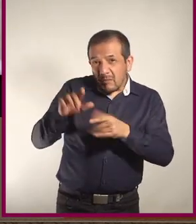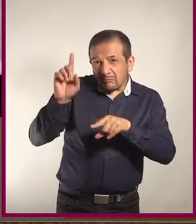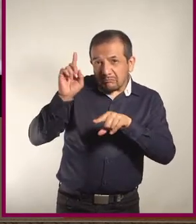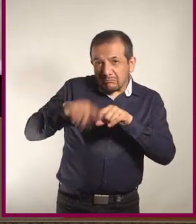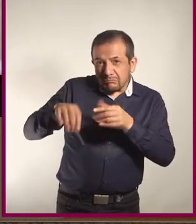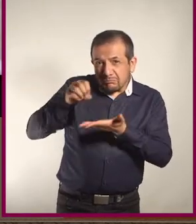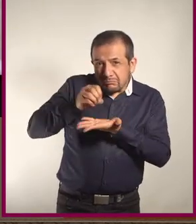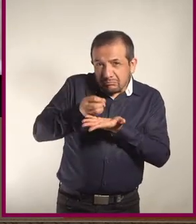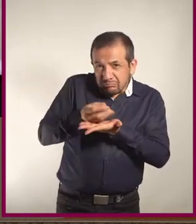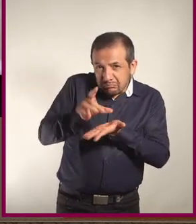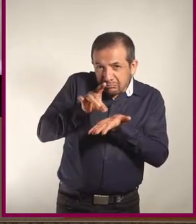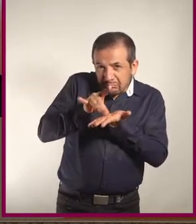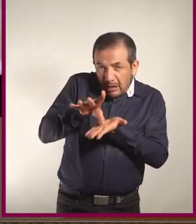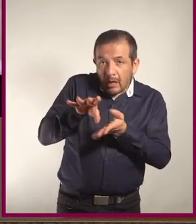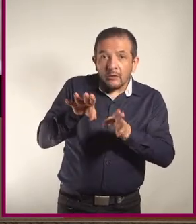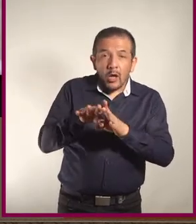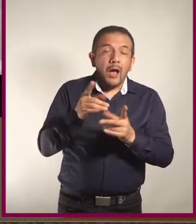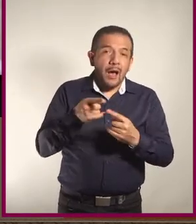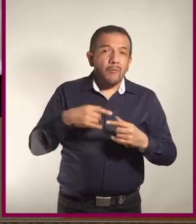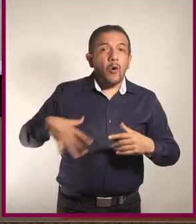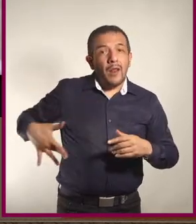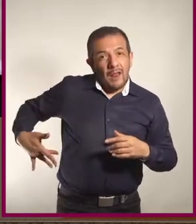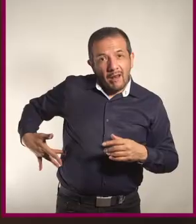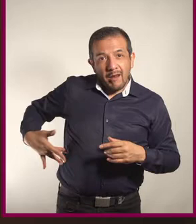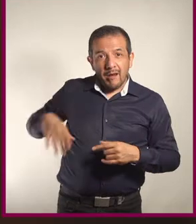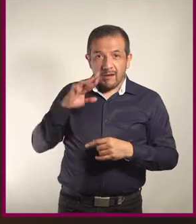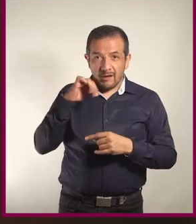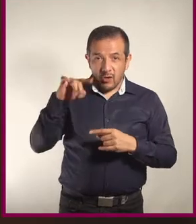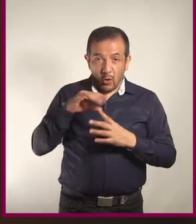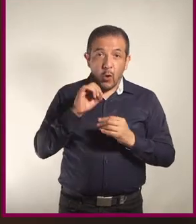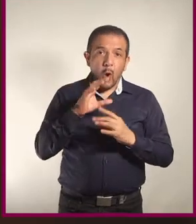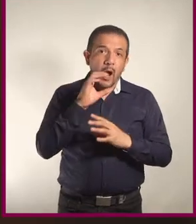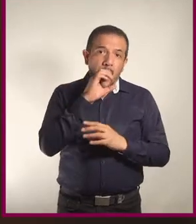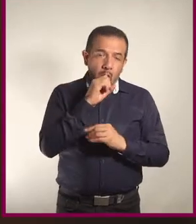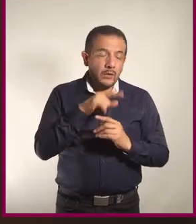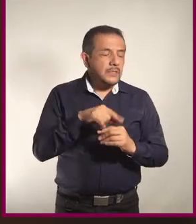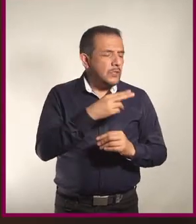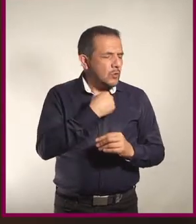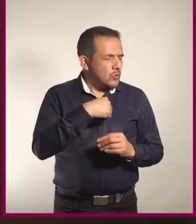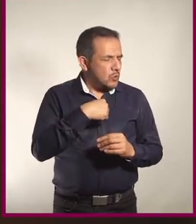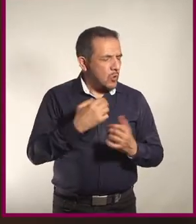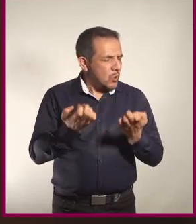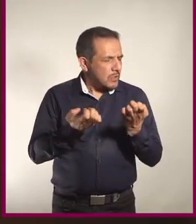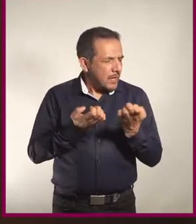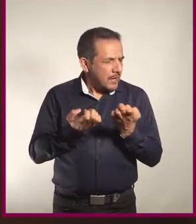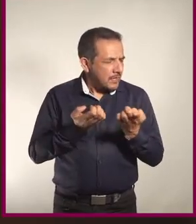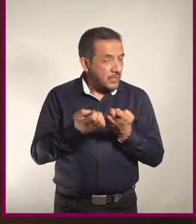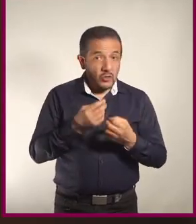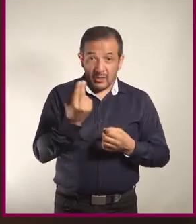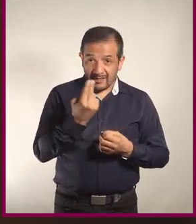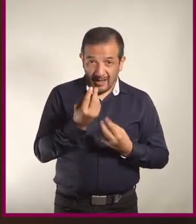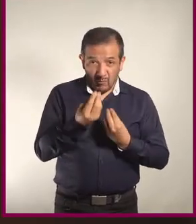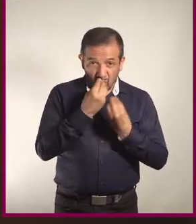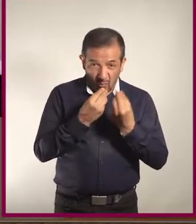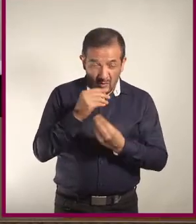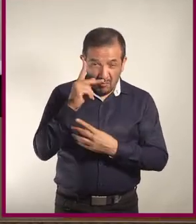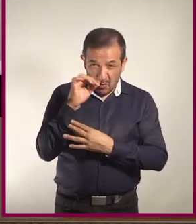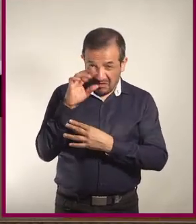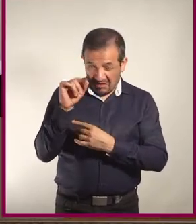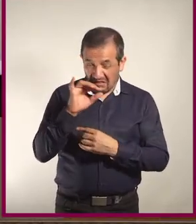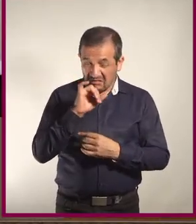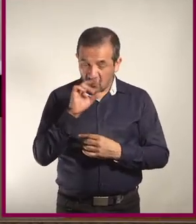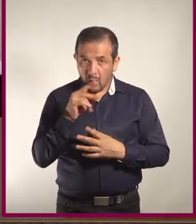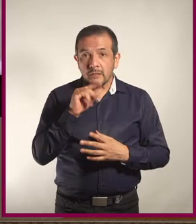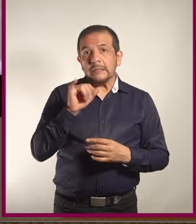o se metaboliza de otra forma y produce calorías. ¿Necesitamos comer más proteínas si hacemos ejercicio habitualmente? Lo